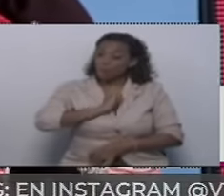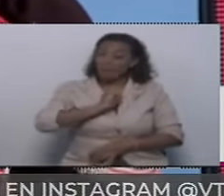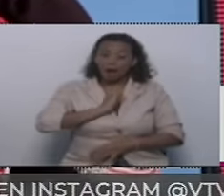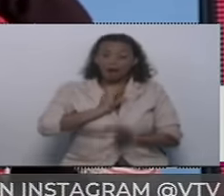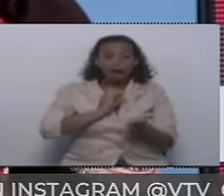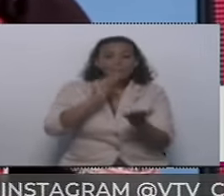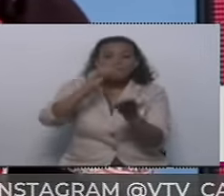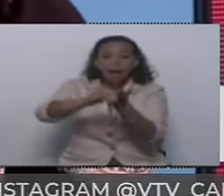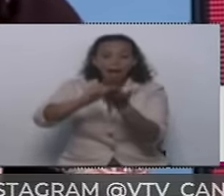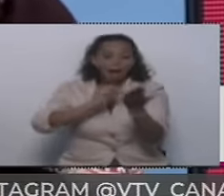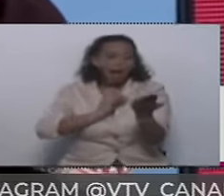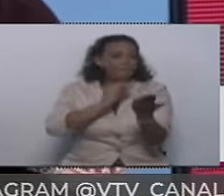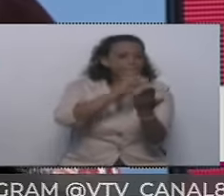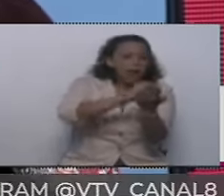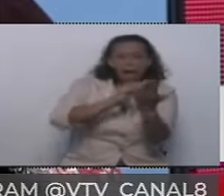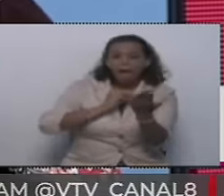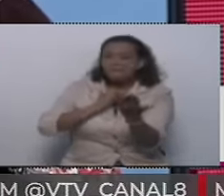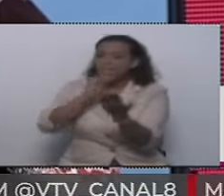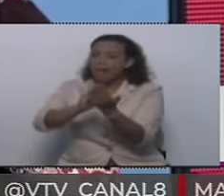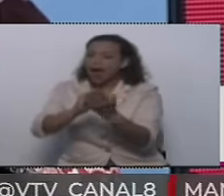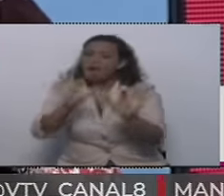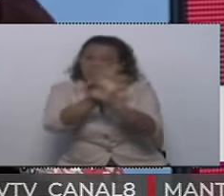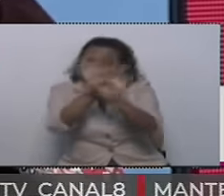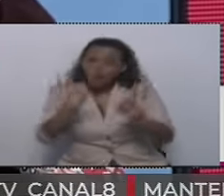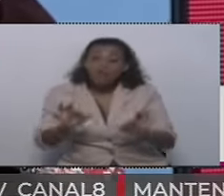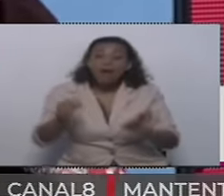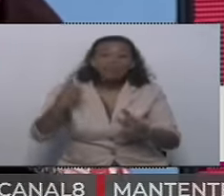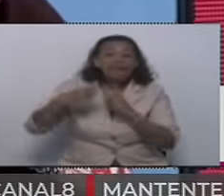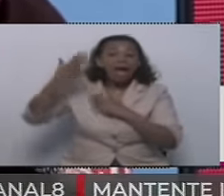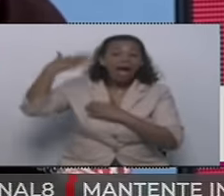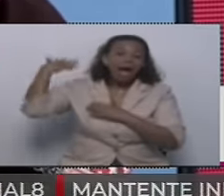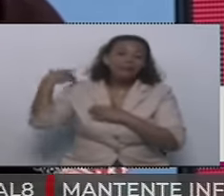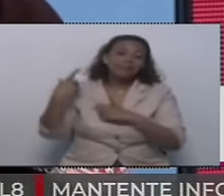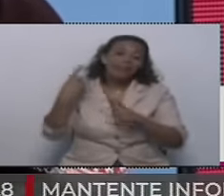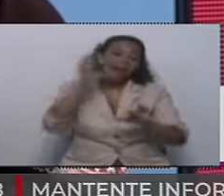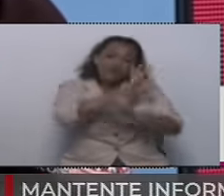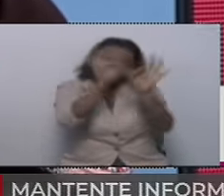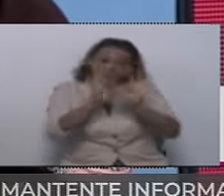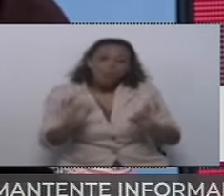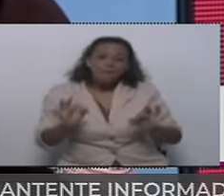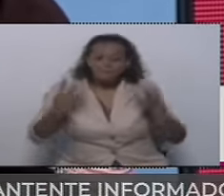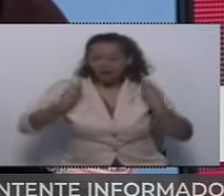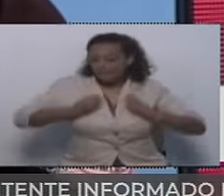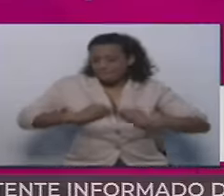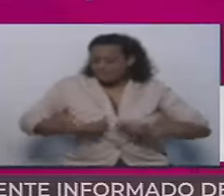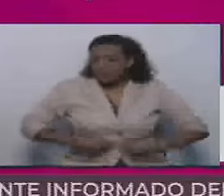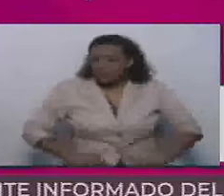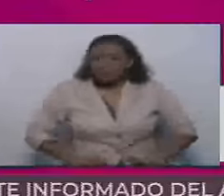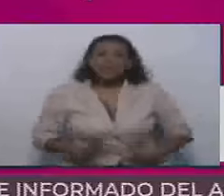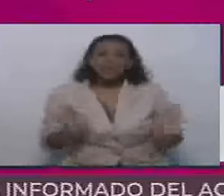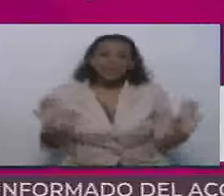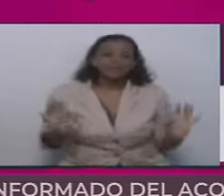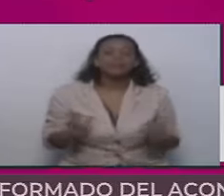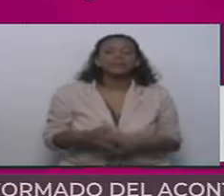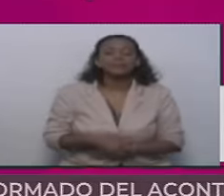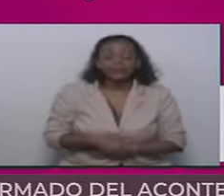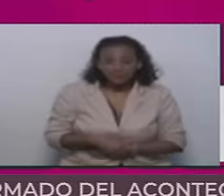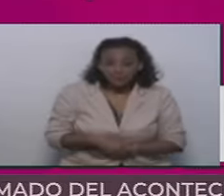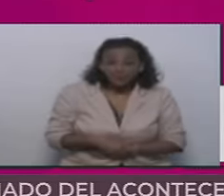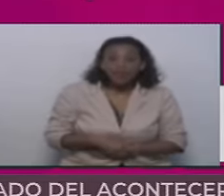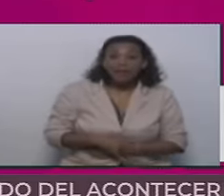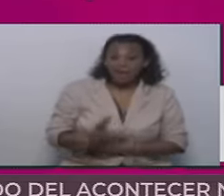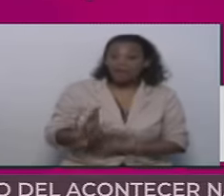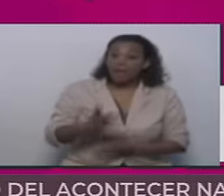impronta, cada muñequera hizo una interpretación de esa mujer maravillosa que fue Caperucita,